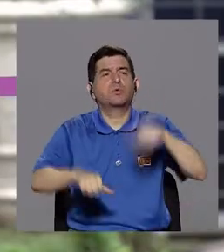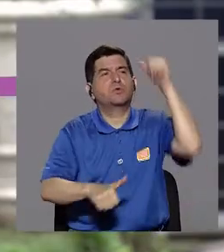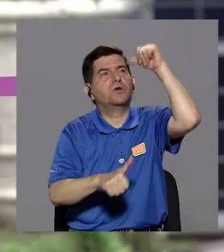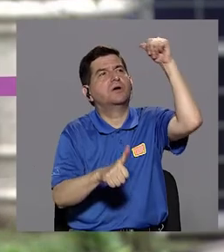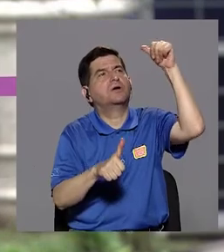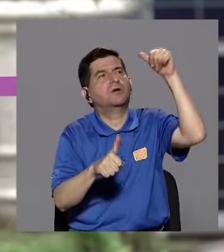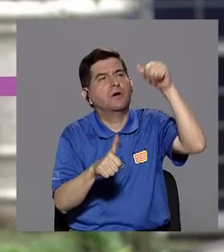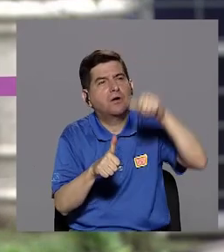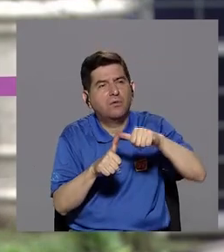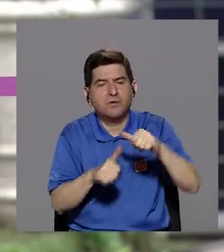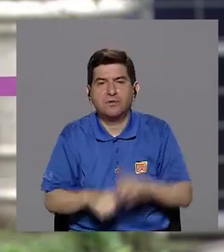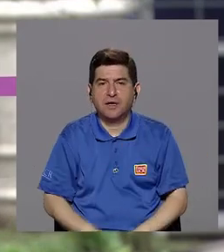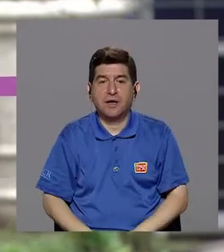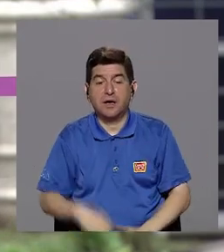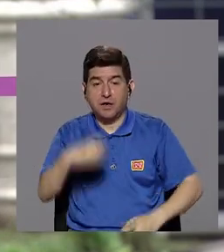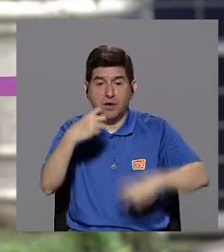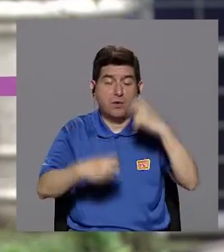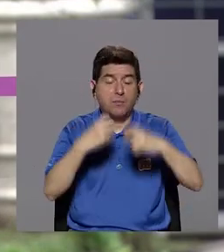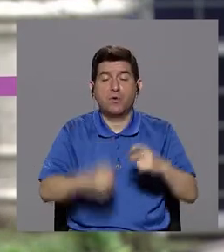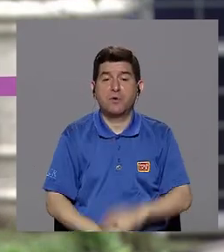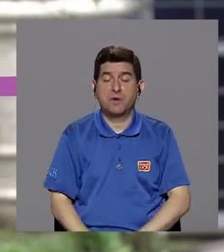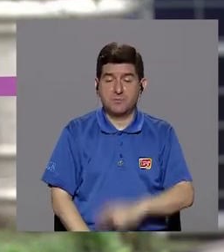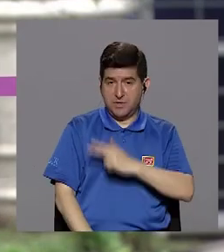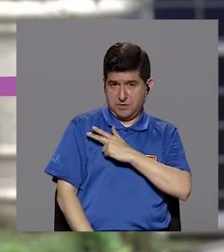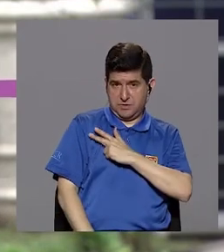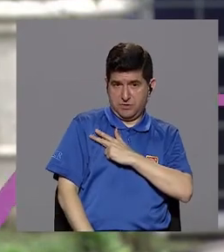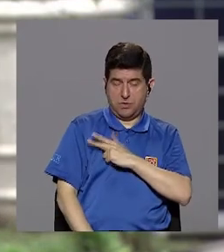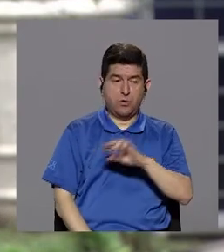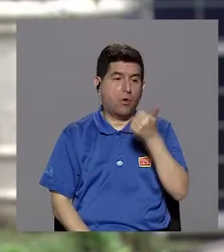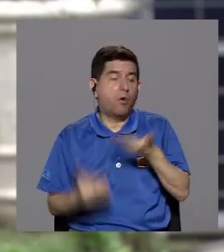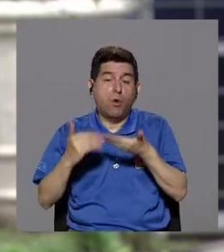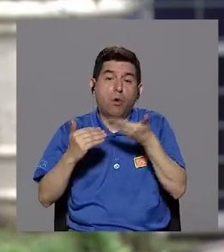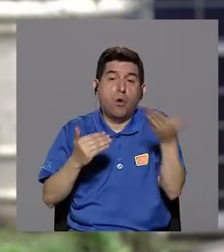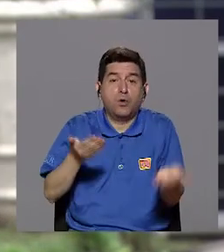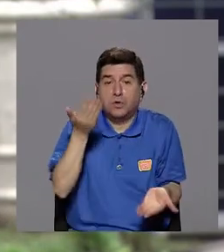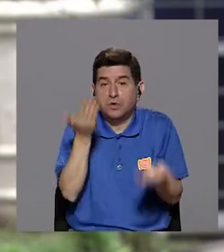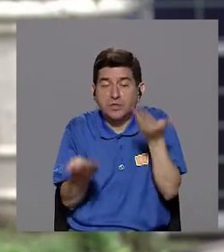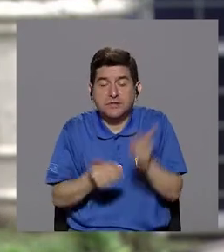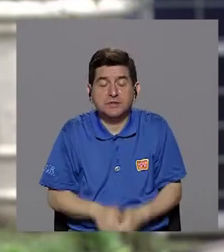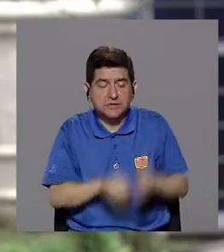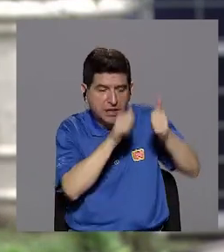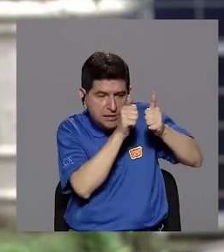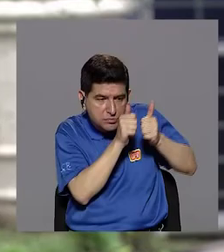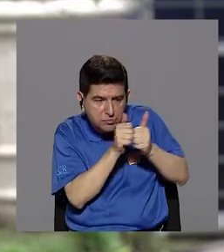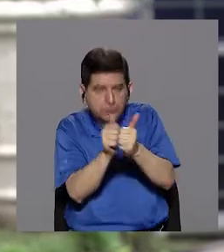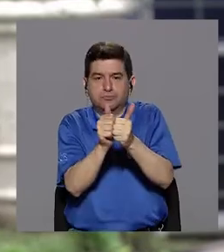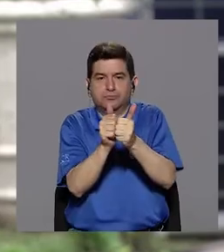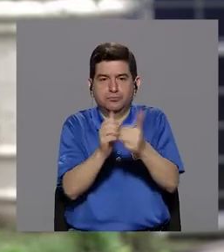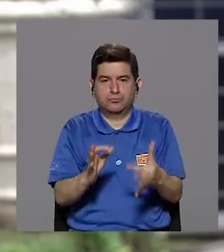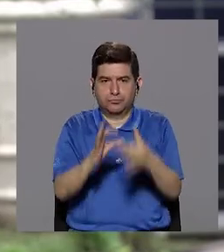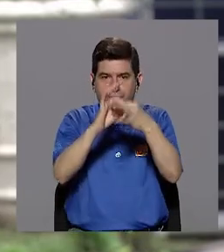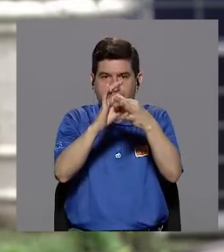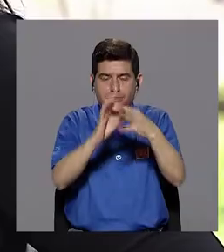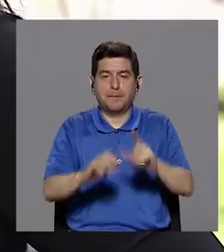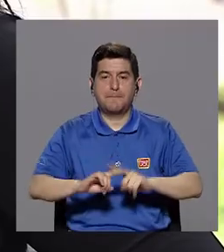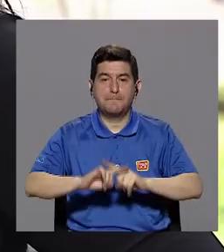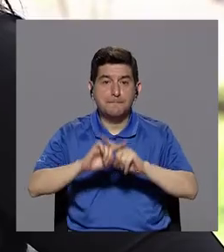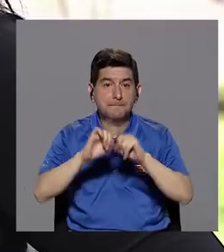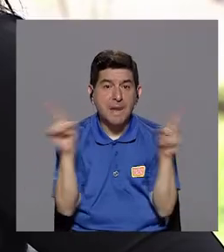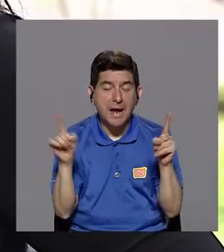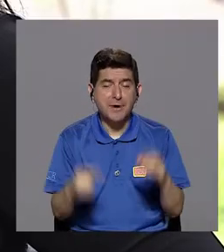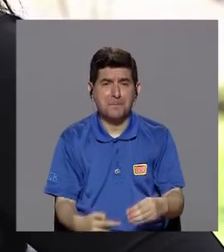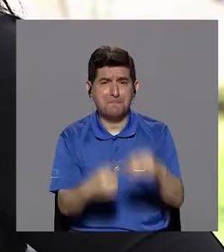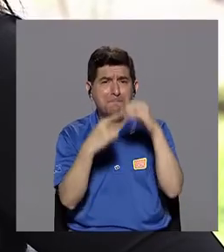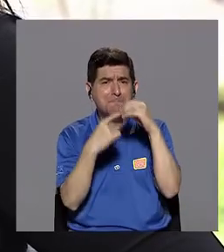recordar, trastornos urinarios y algunas otras cosas que se acompañan, ¿verdad? Pero